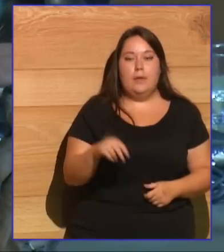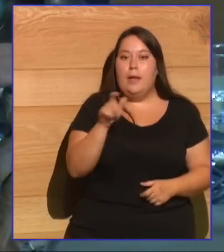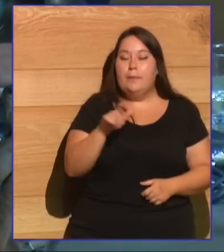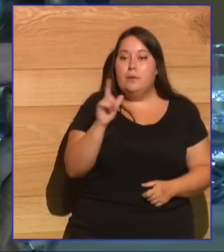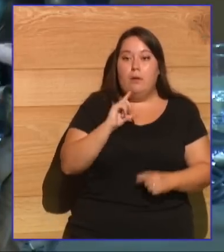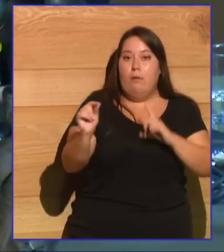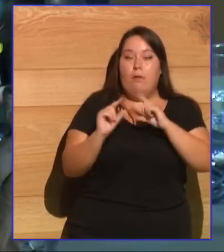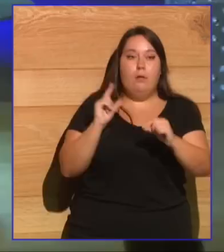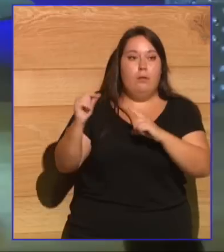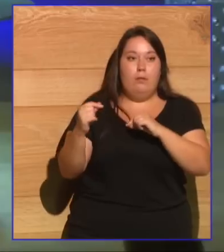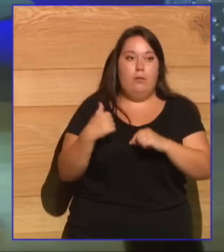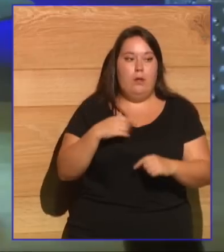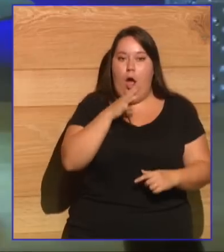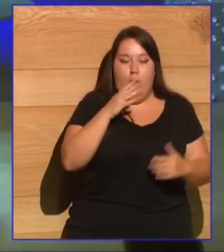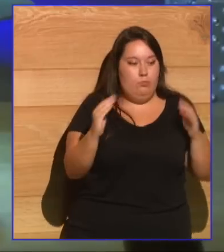gente